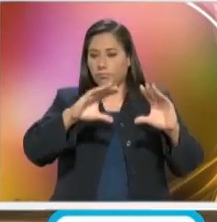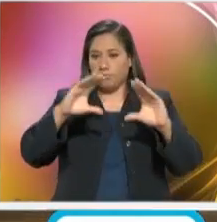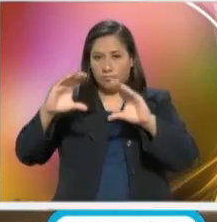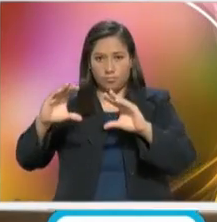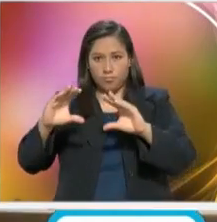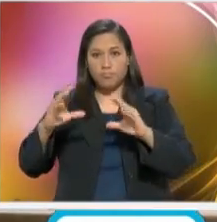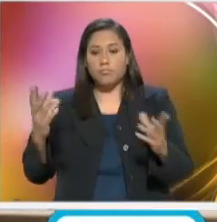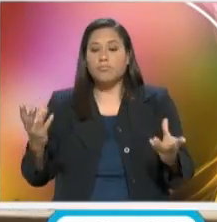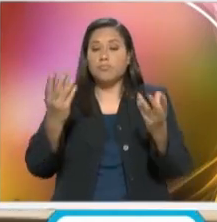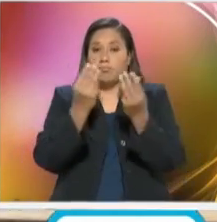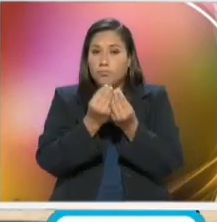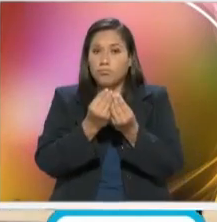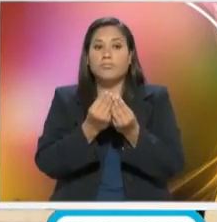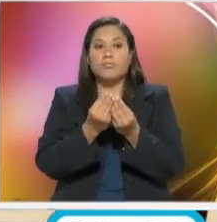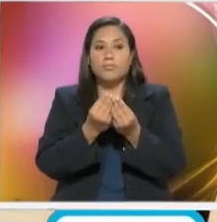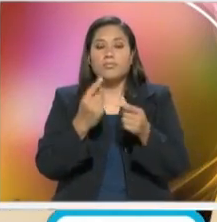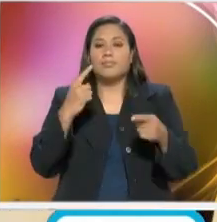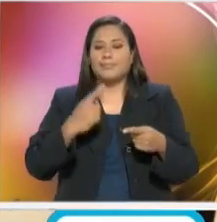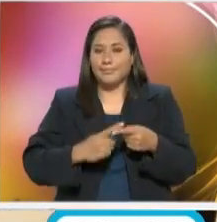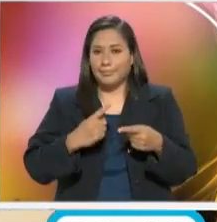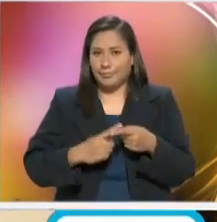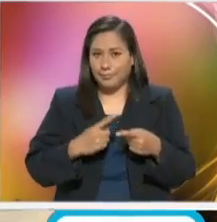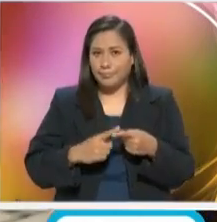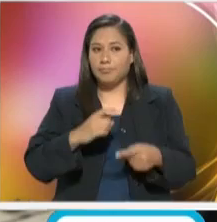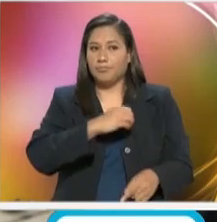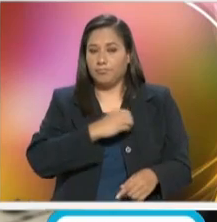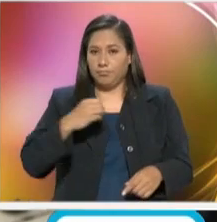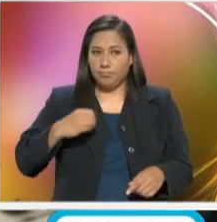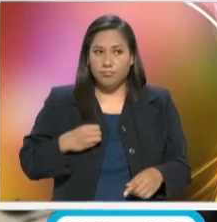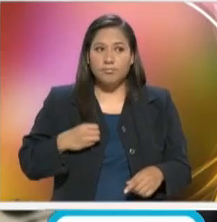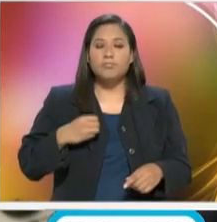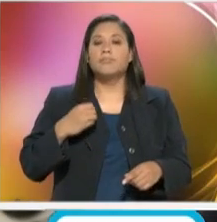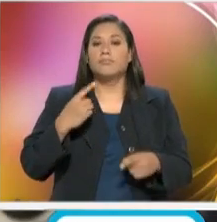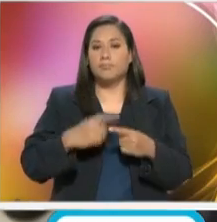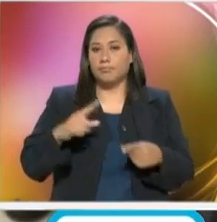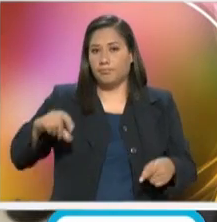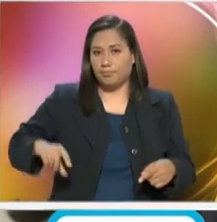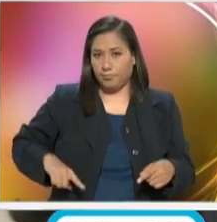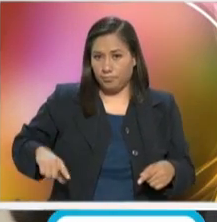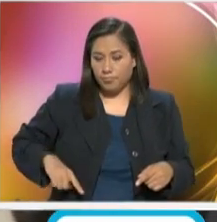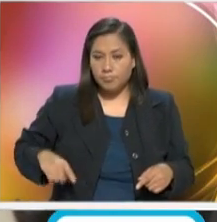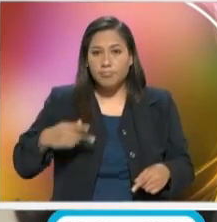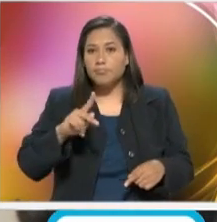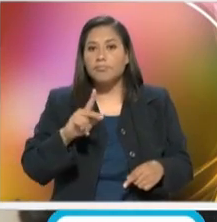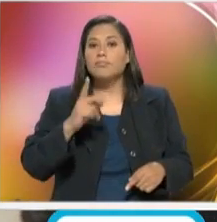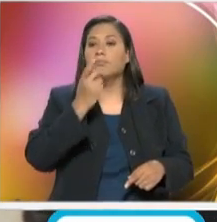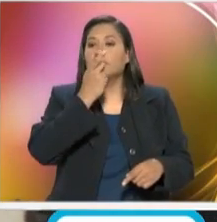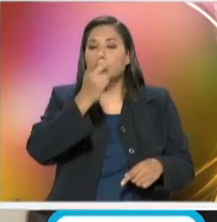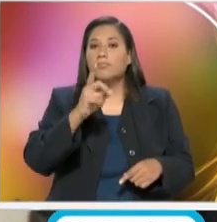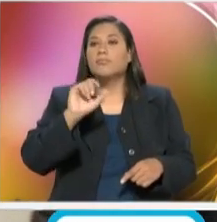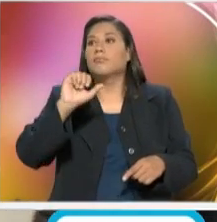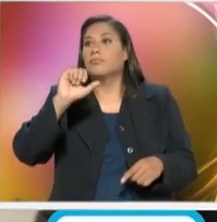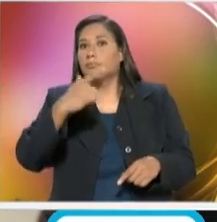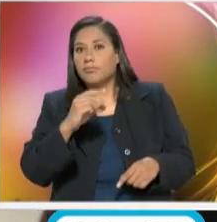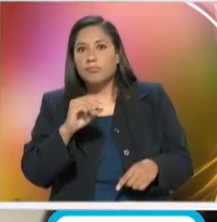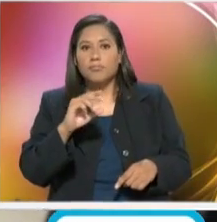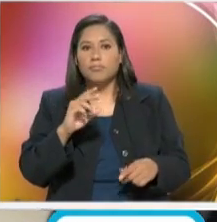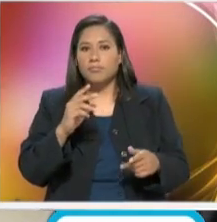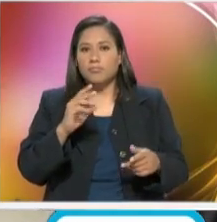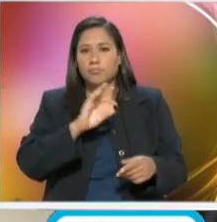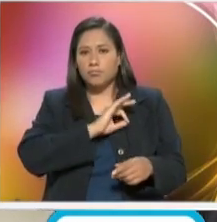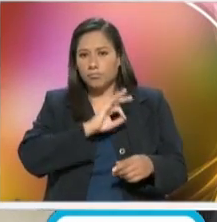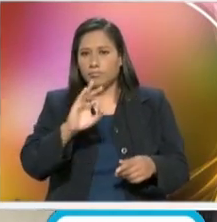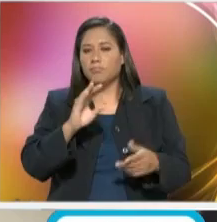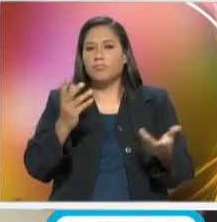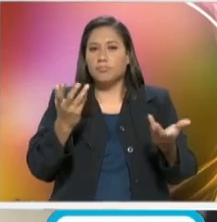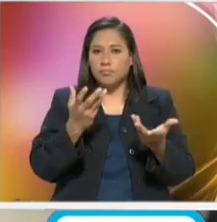pues en colaboración a la obligación que tiene el Estado, pero sin restringir el que el particular o cualquiera podamos